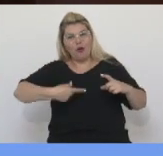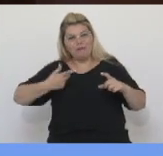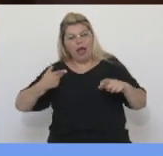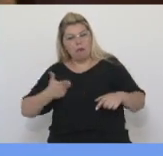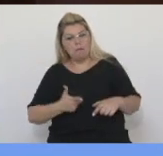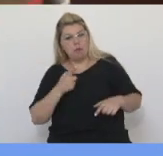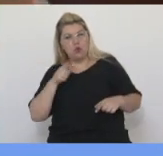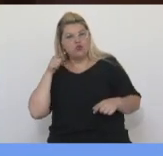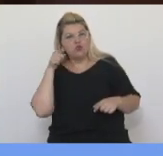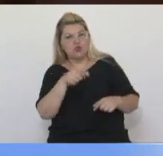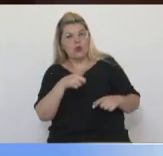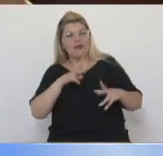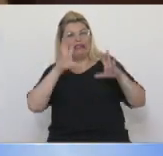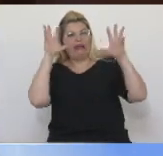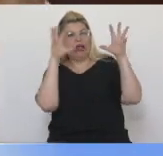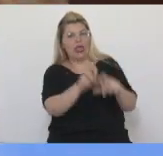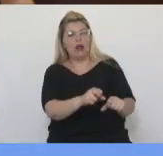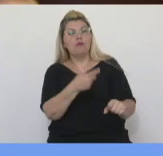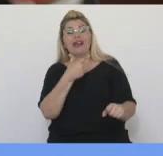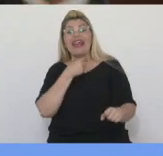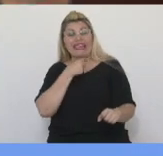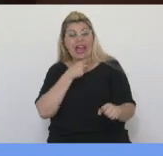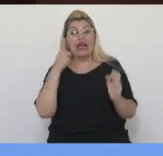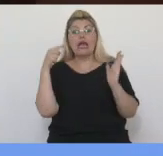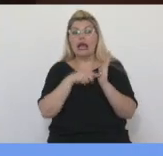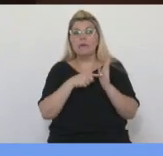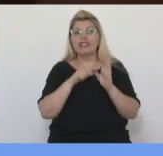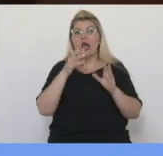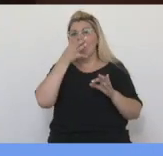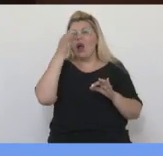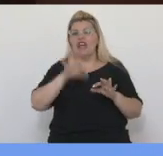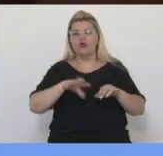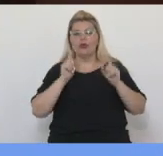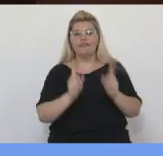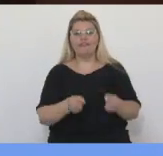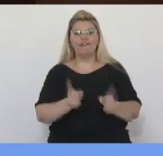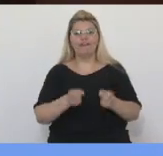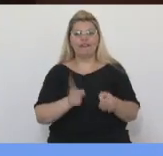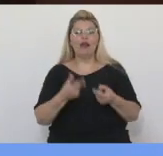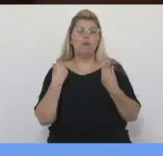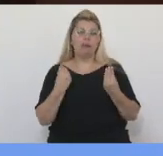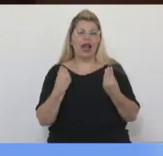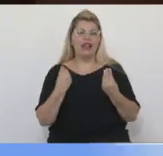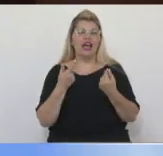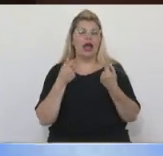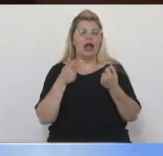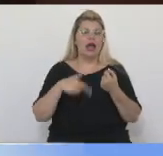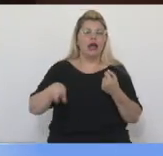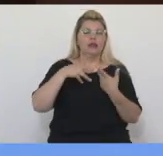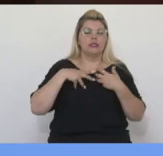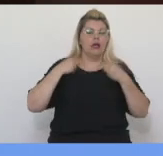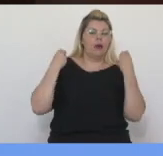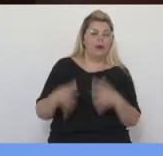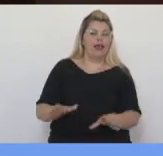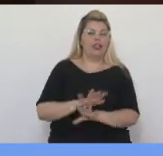quieren que no se recoja la basura en la capital para generarse para generarles un desgaste mire si